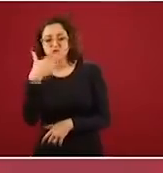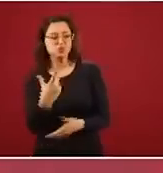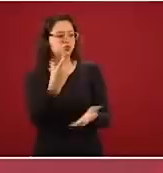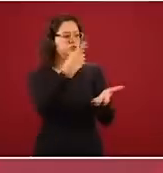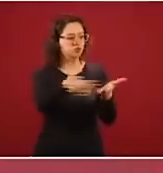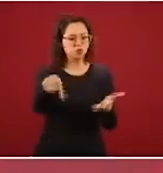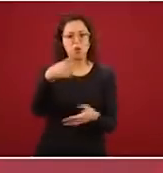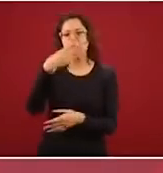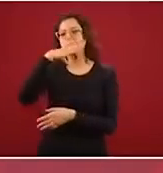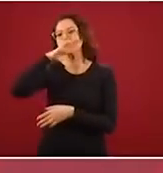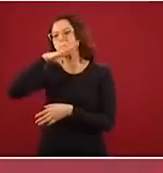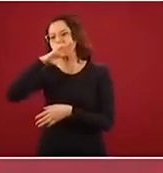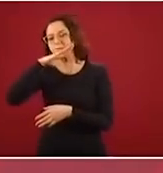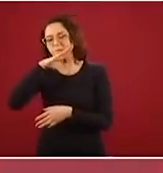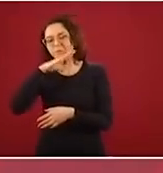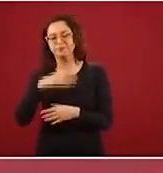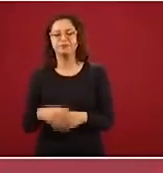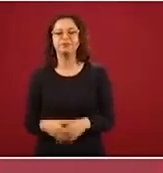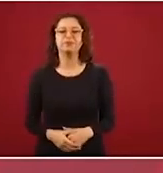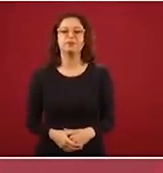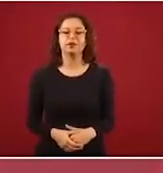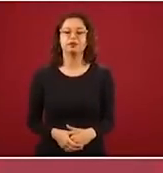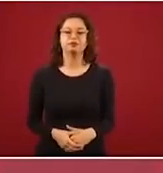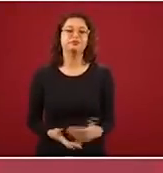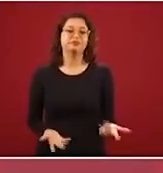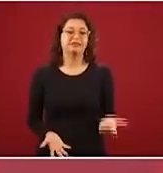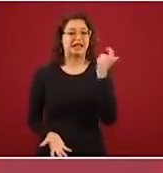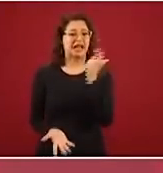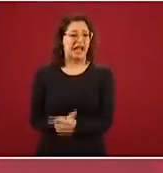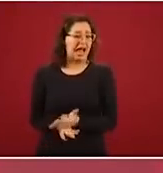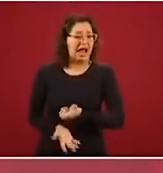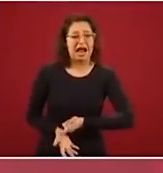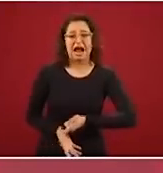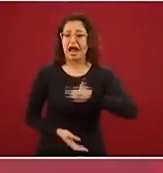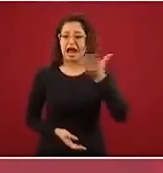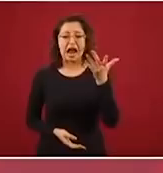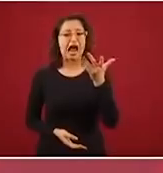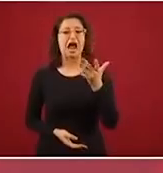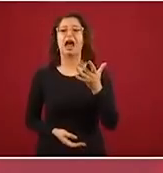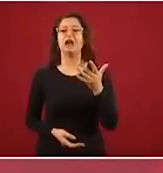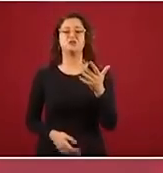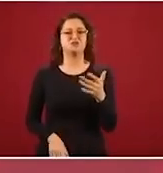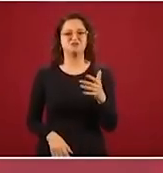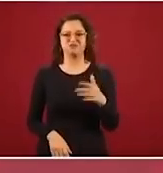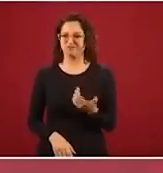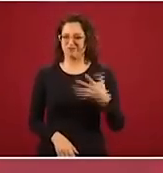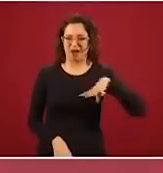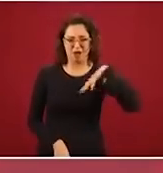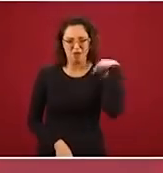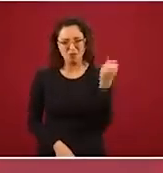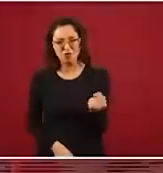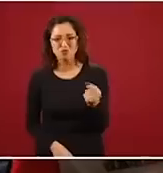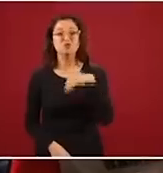de maíz, como lo estás planteando, a precios por encima de su valor real,